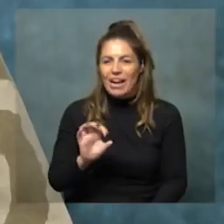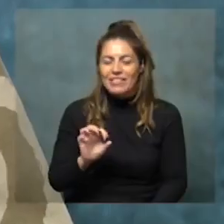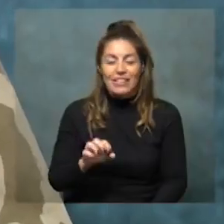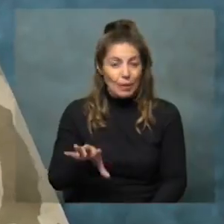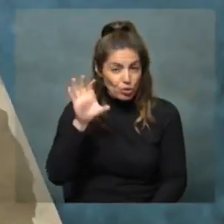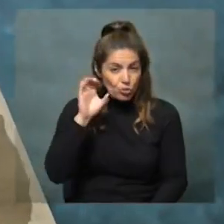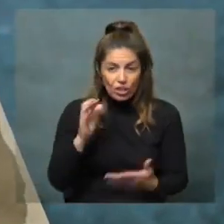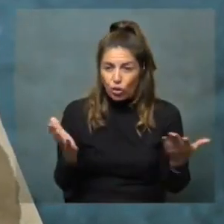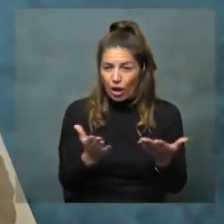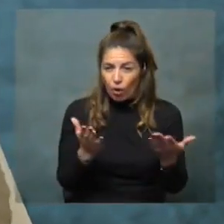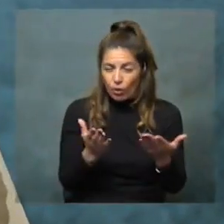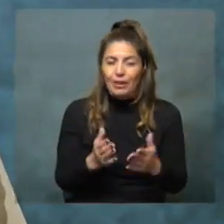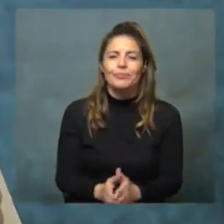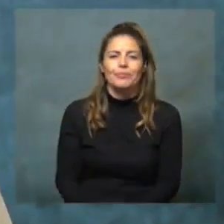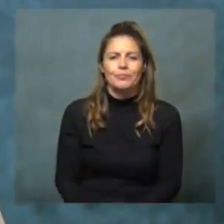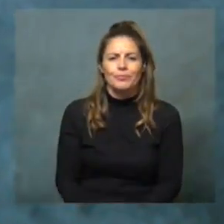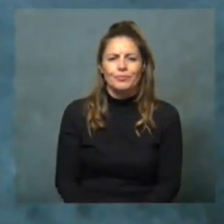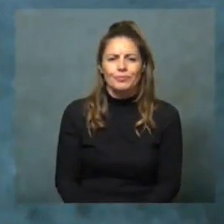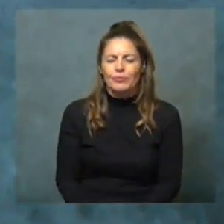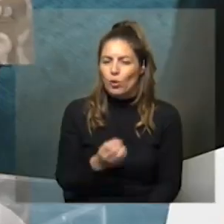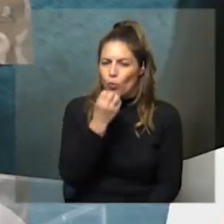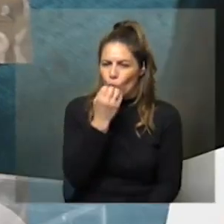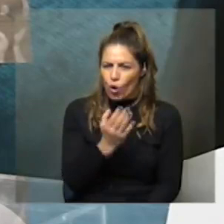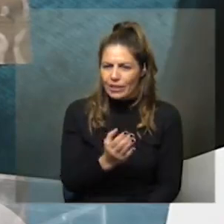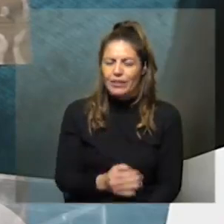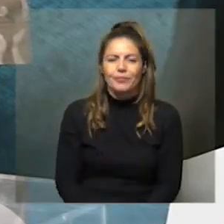A ver si... Está buenísima.